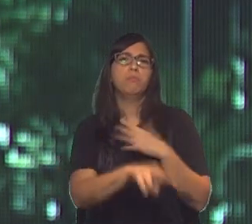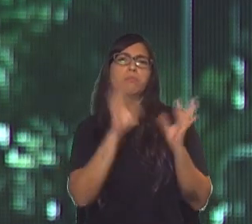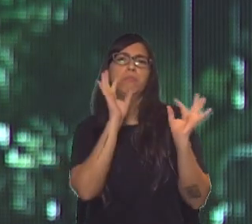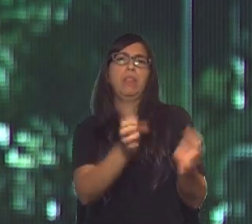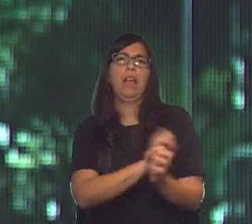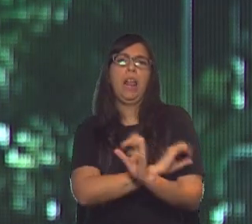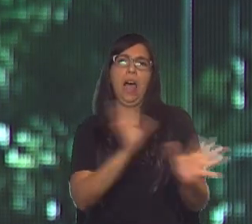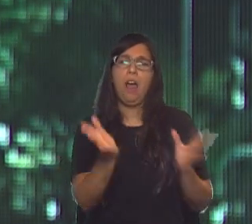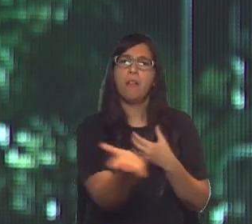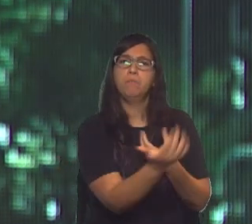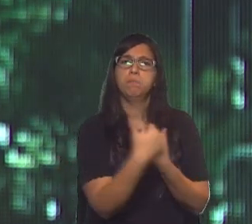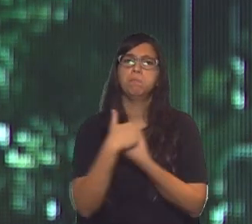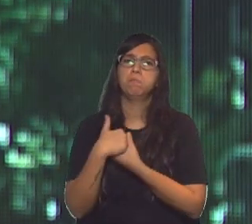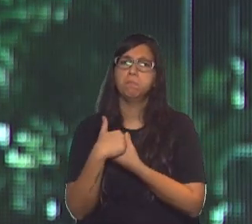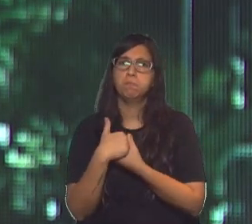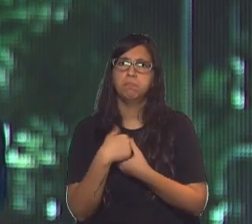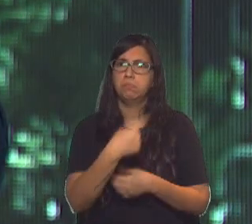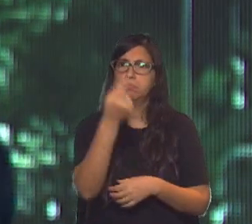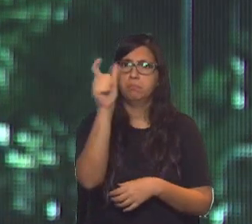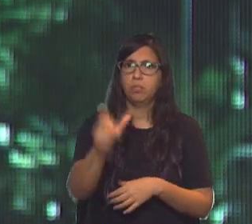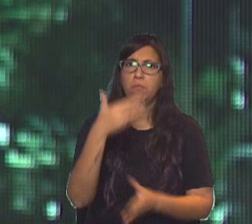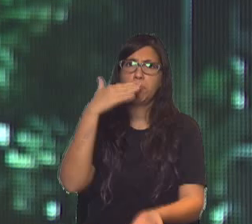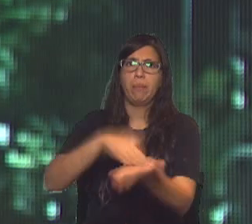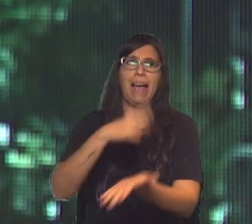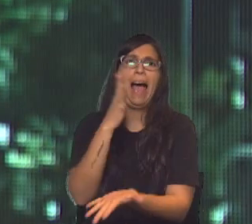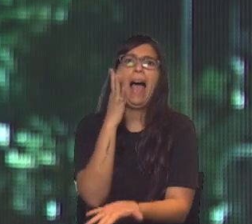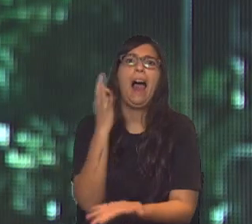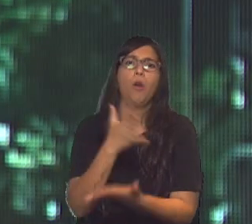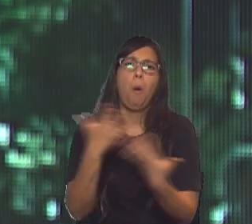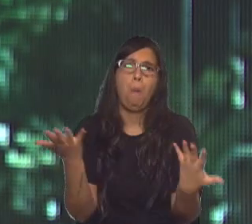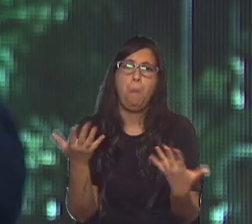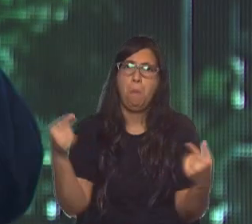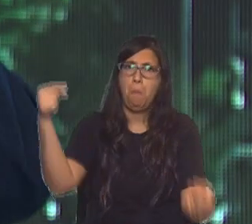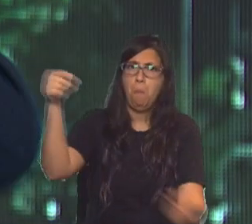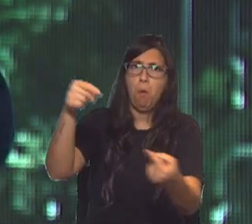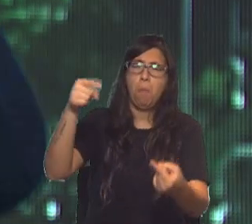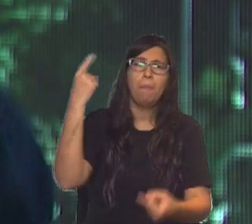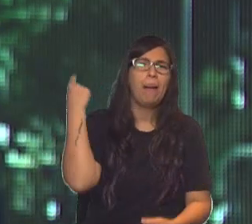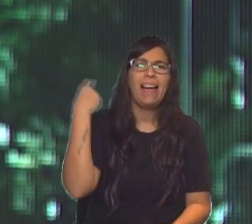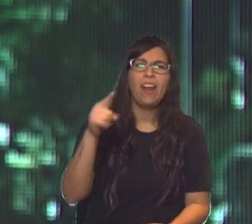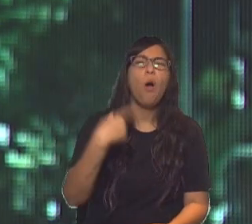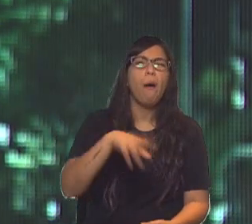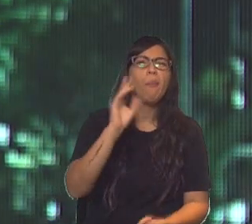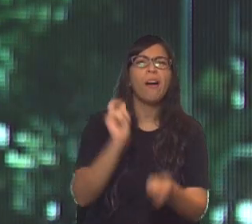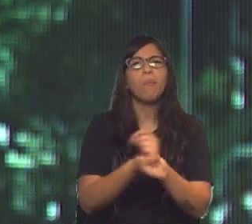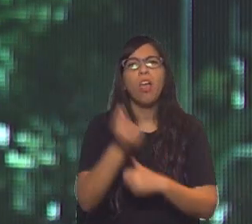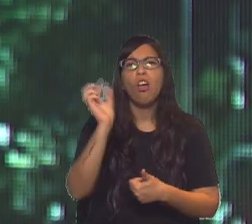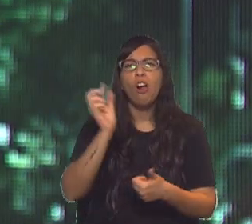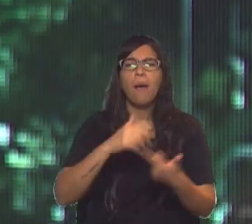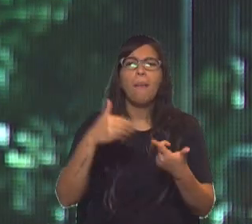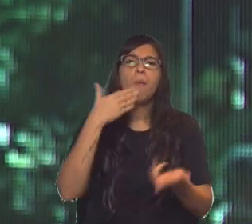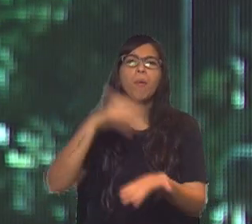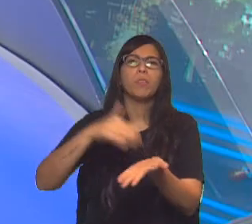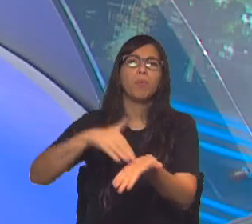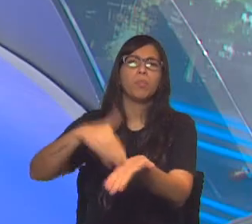sumando votos a alguien que promete algo por supuesto que es inconsistente pero dice Bueno vamos a dolarizar vamos es una manera